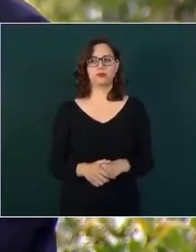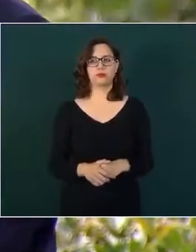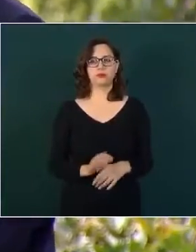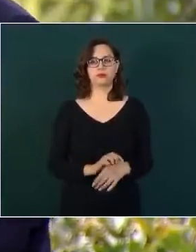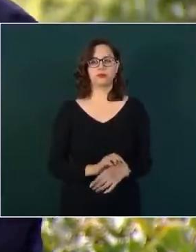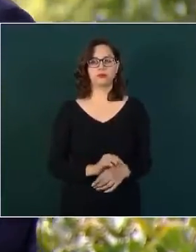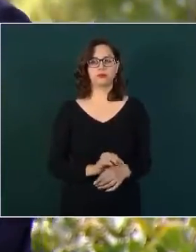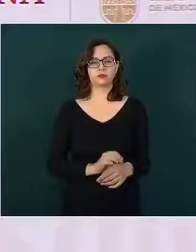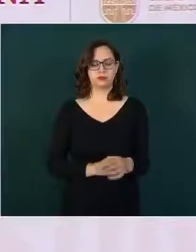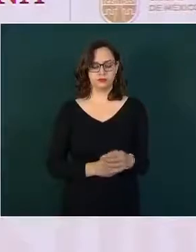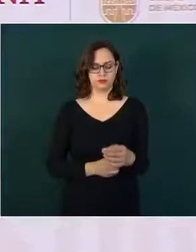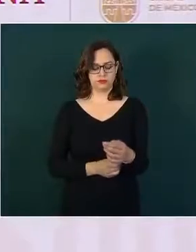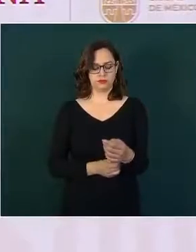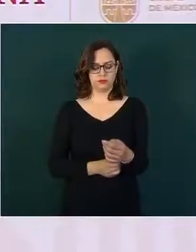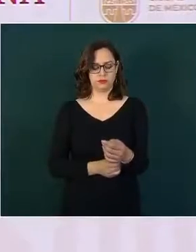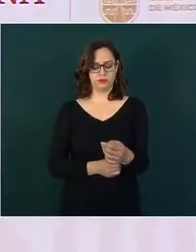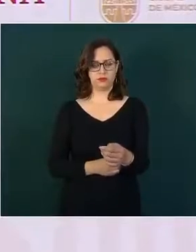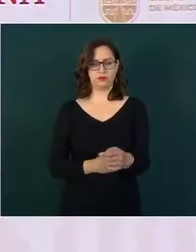para producir